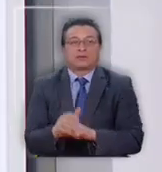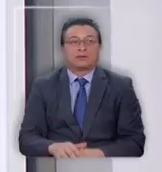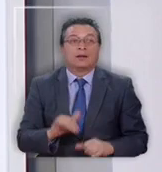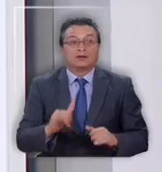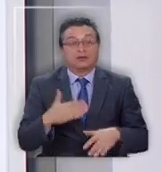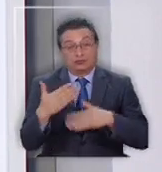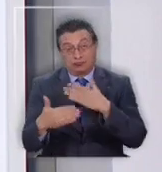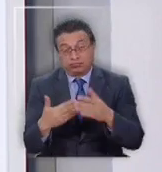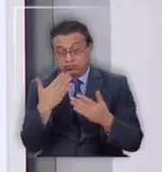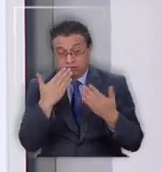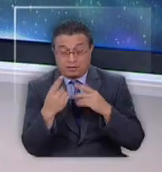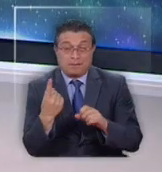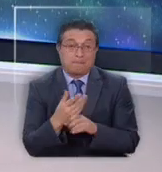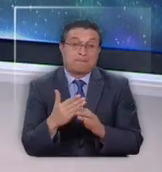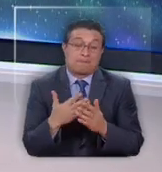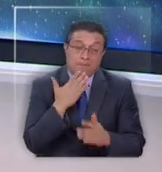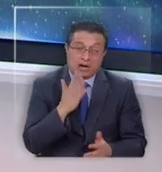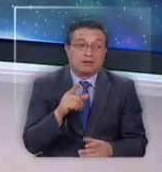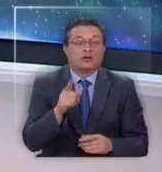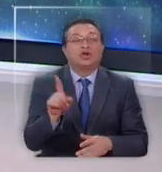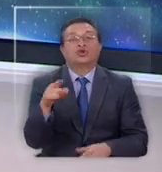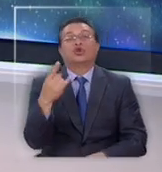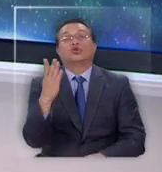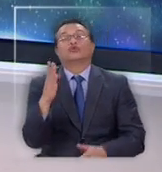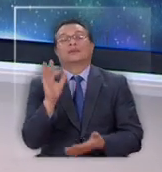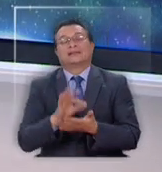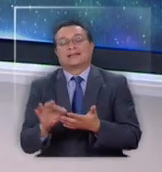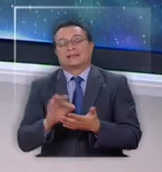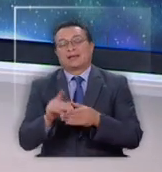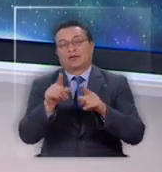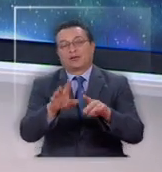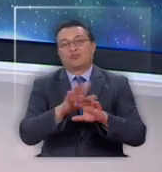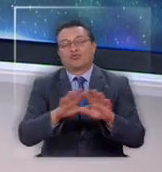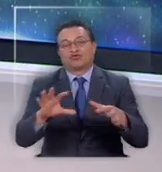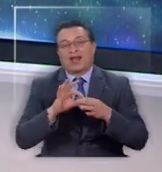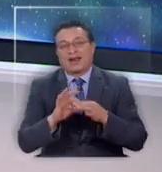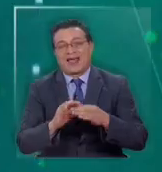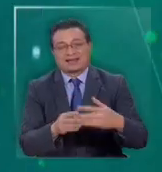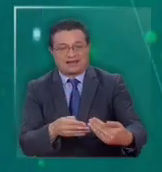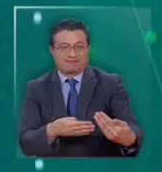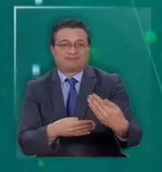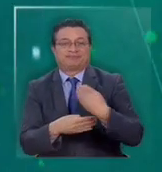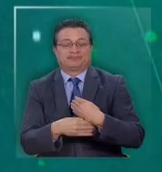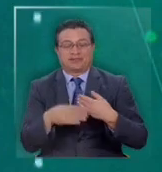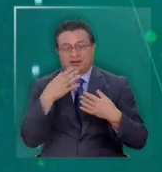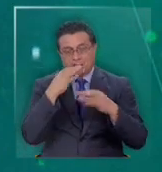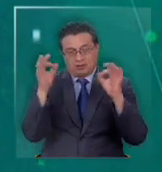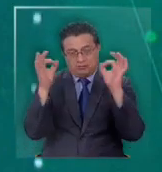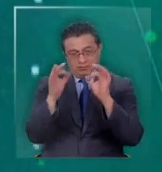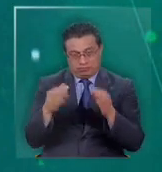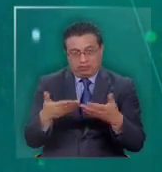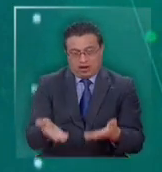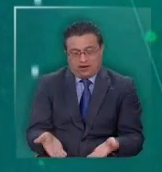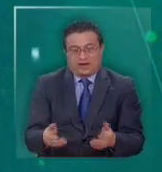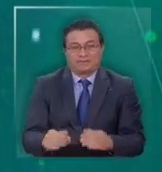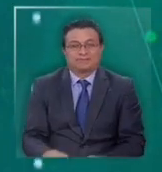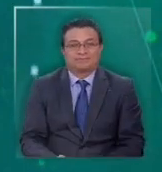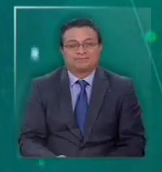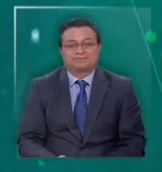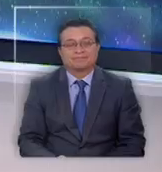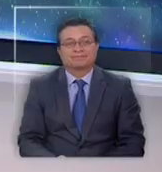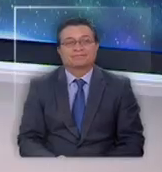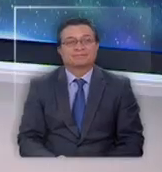rápido también esa conversación subsecretaría de ciencia tecnología de carolina torrealba muchísimas gracias por estar acá y compartir estos detalles en 24 horas muchas gracias